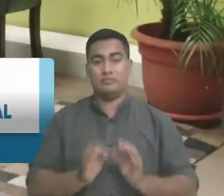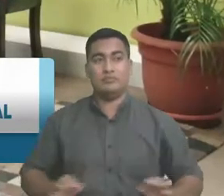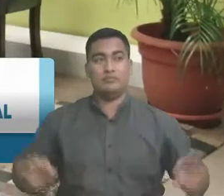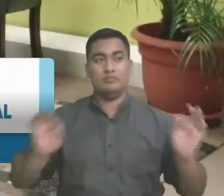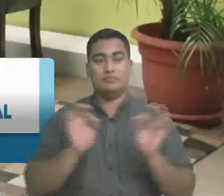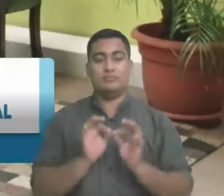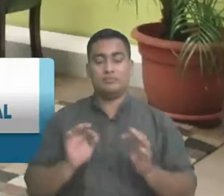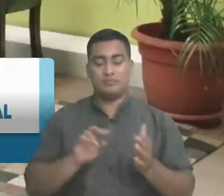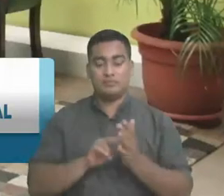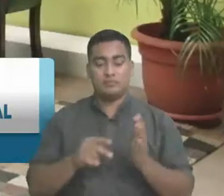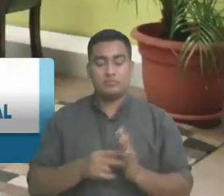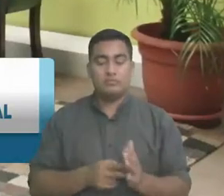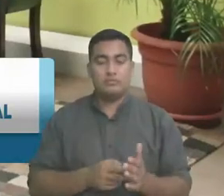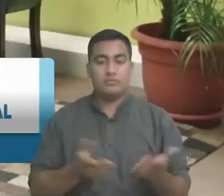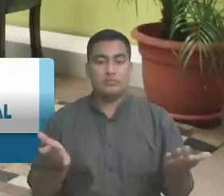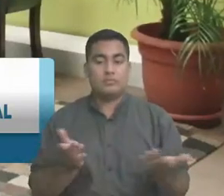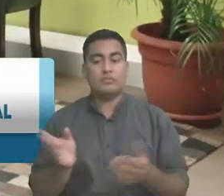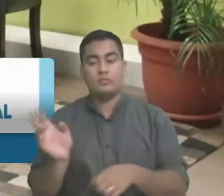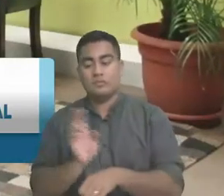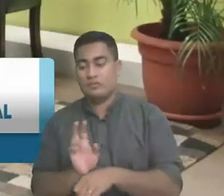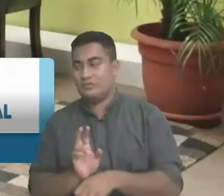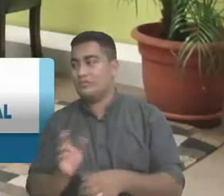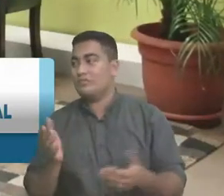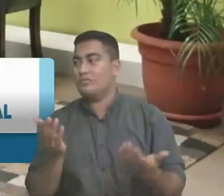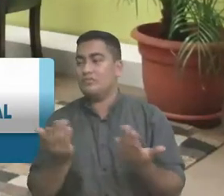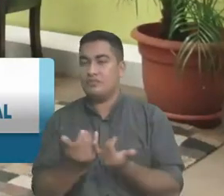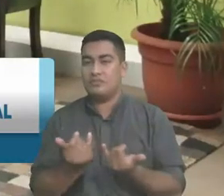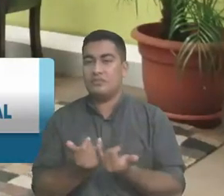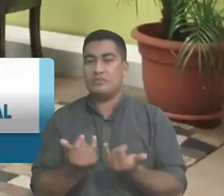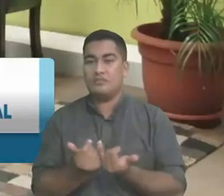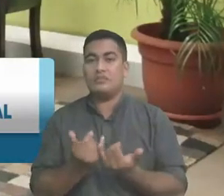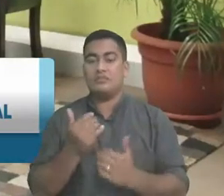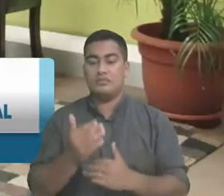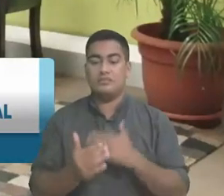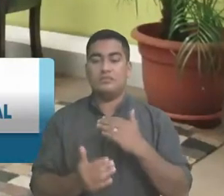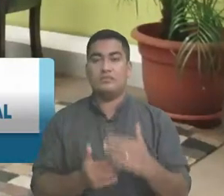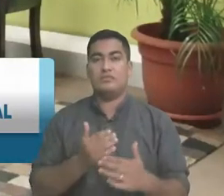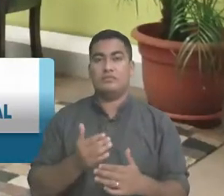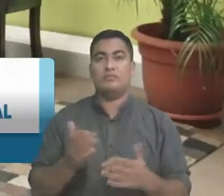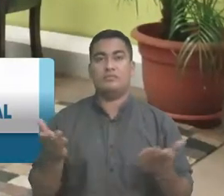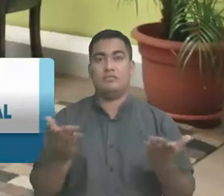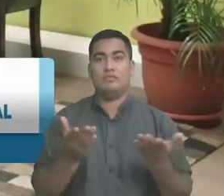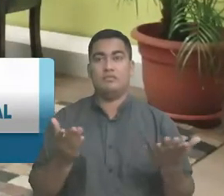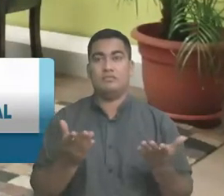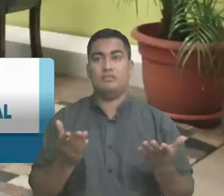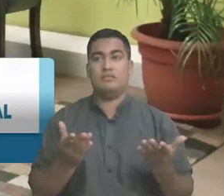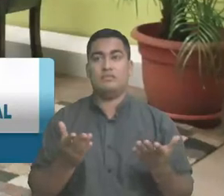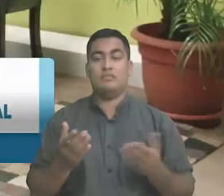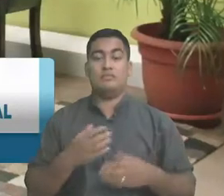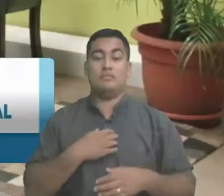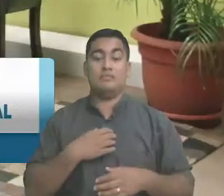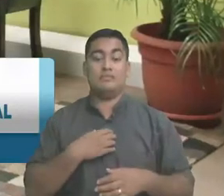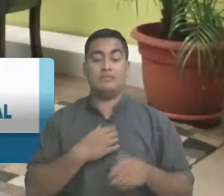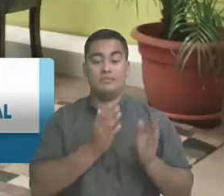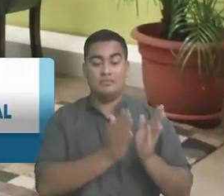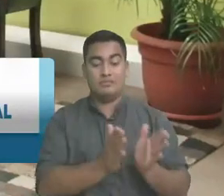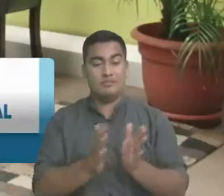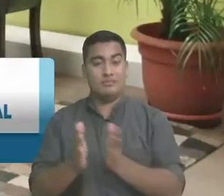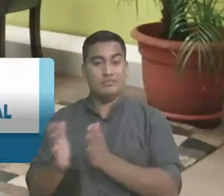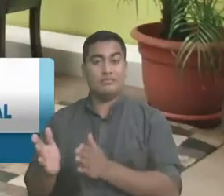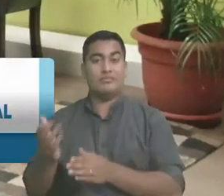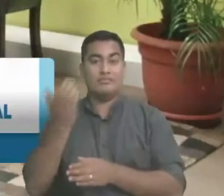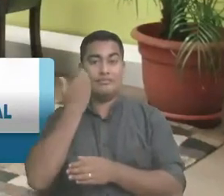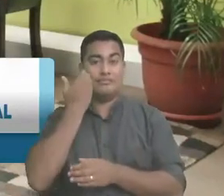determinada seguimiento durante el proceso de incubación, la fase de transición, porque todas